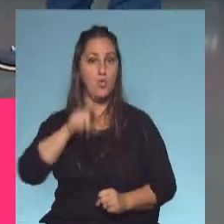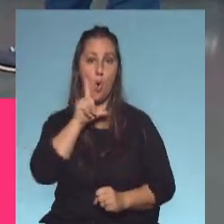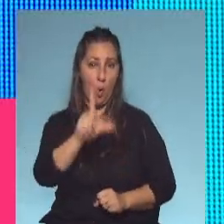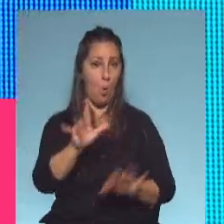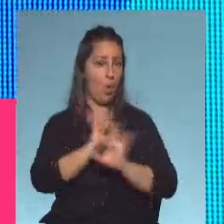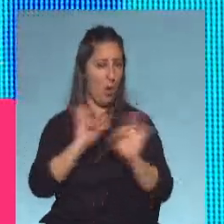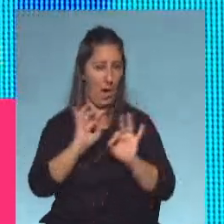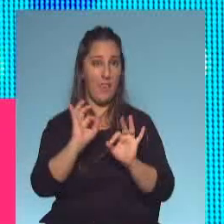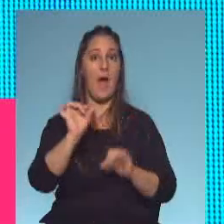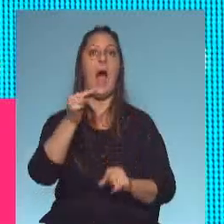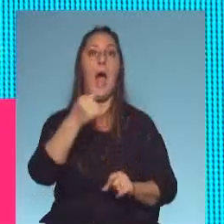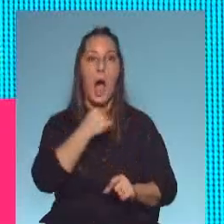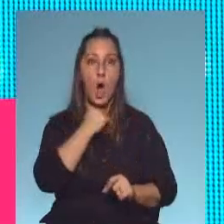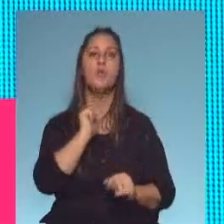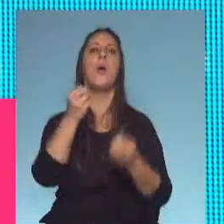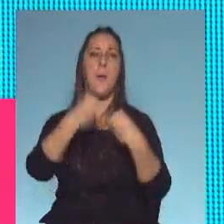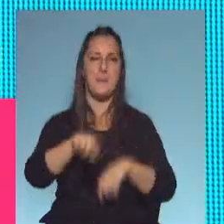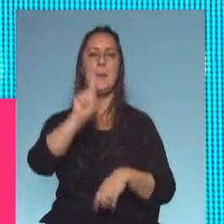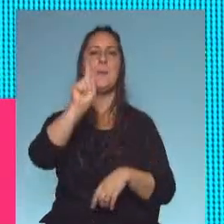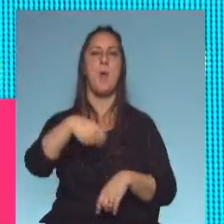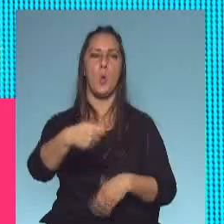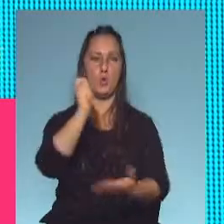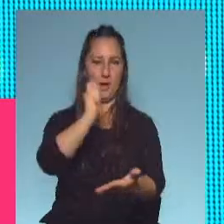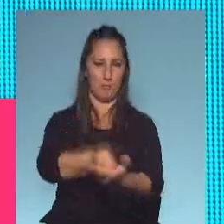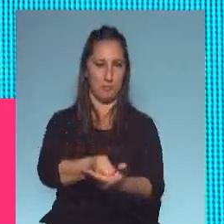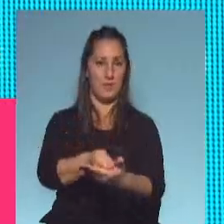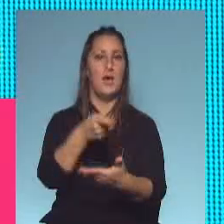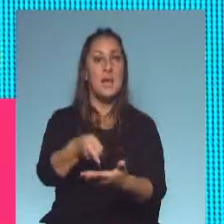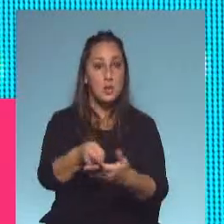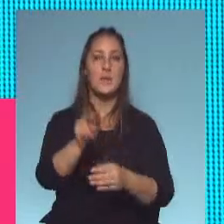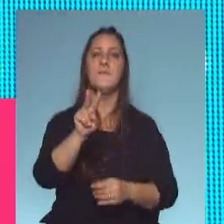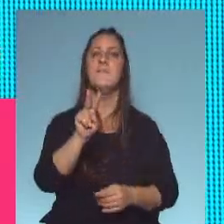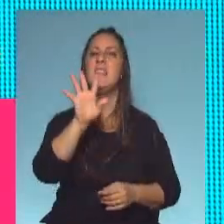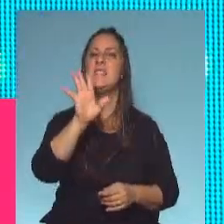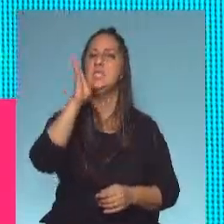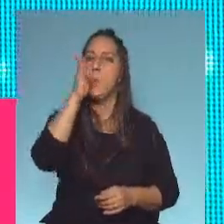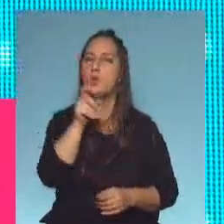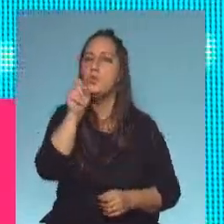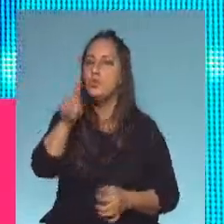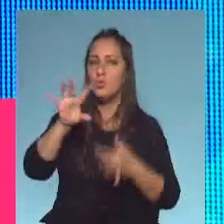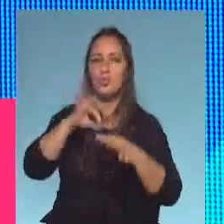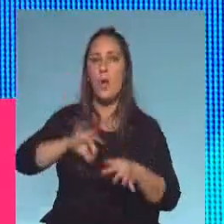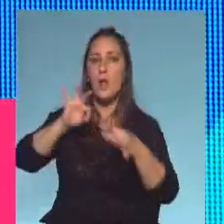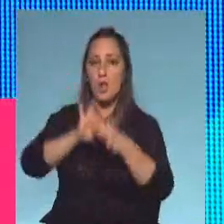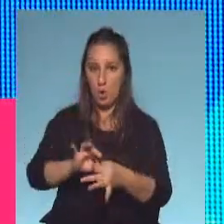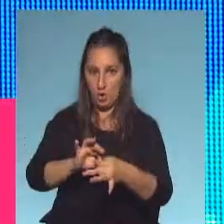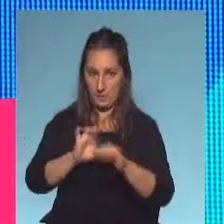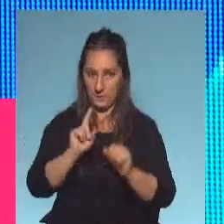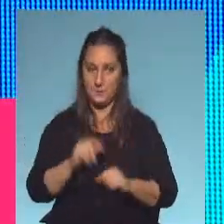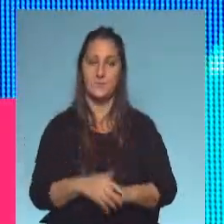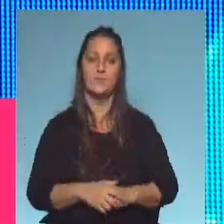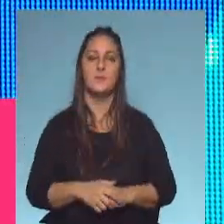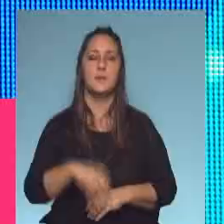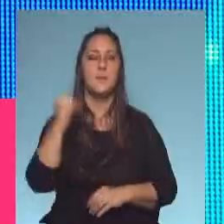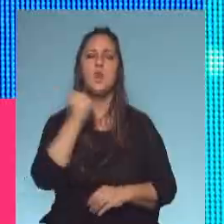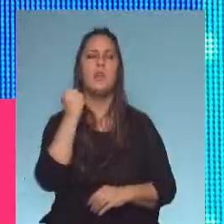y recién en agosto empezarías a pagar la primera cuota, que es el 25% de tu sueldo bruto. Entonces, la clave